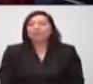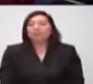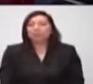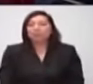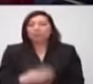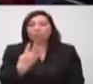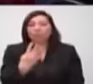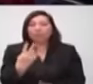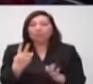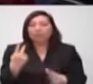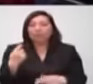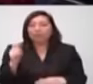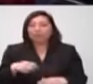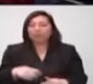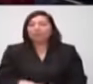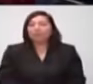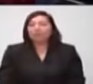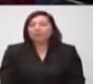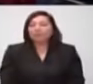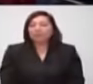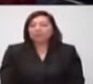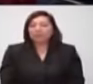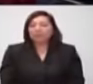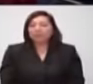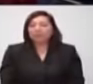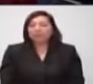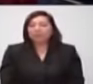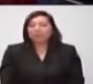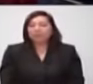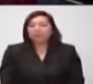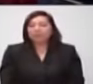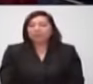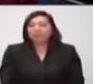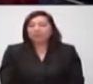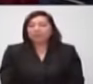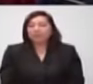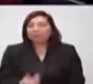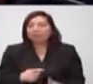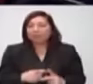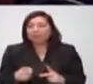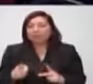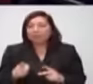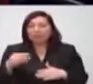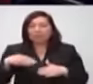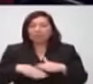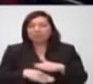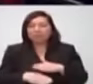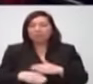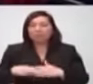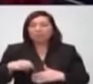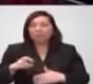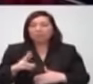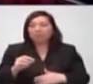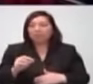de 47%. Siguiente, por favor. Estas son las obras que se vienen ejecutando por el sistema viario entre la salida del túnel y la avenida Morales